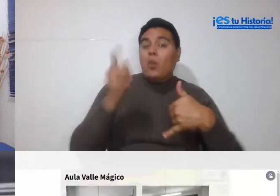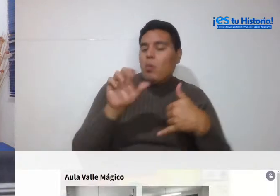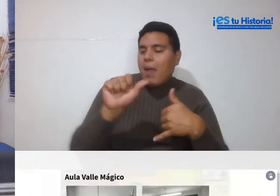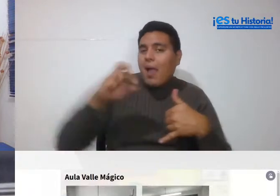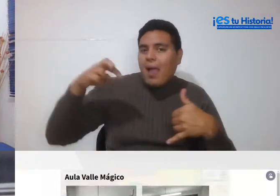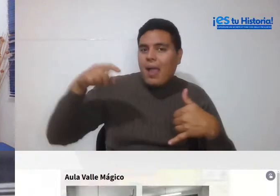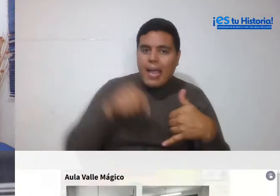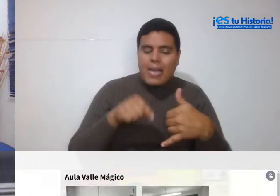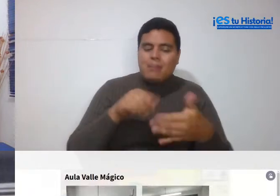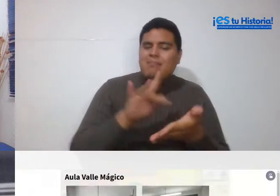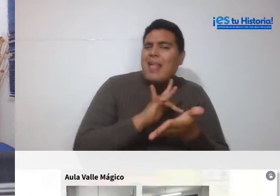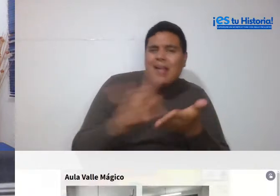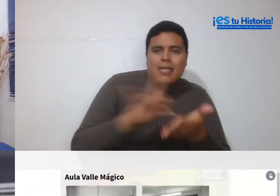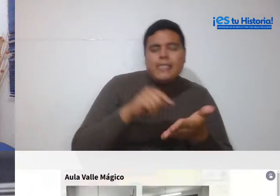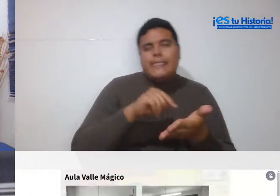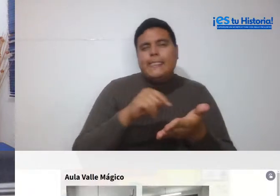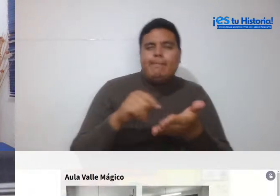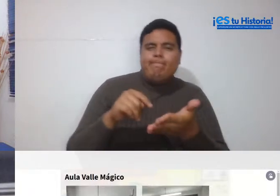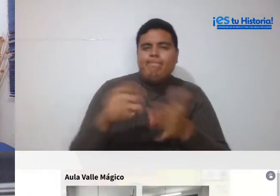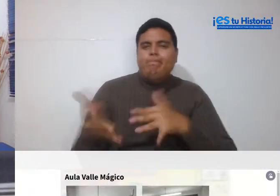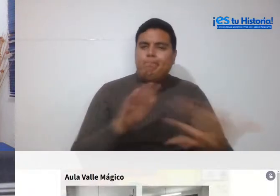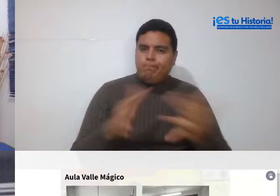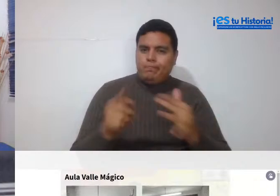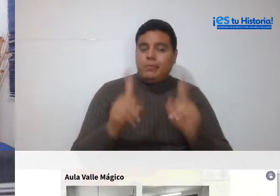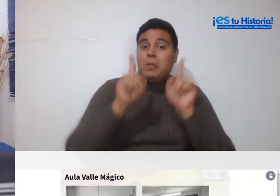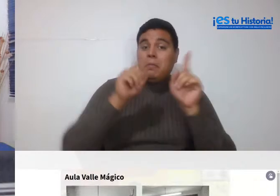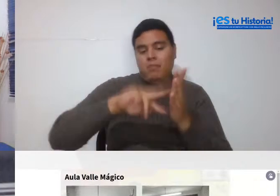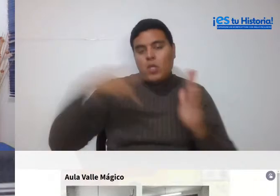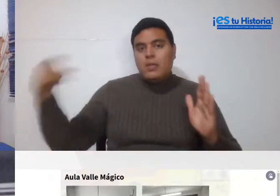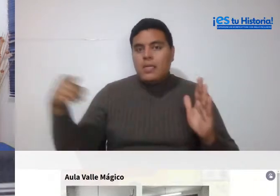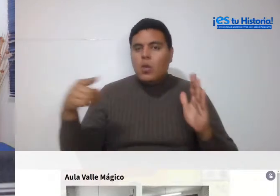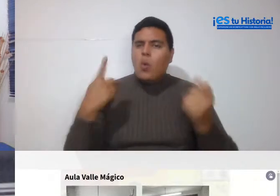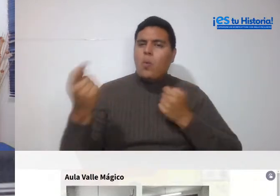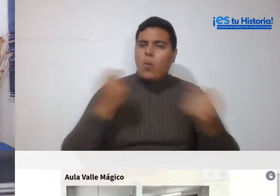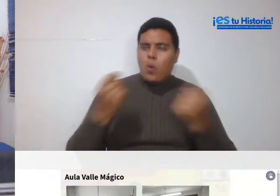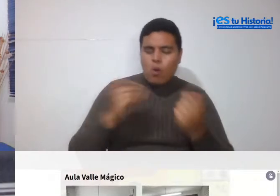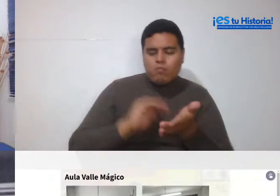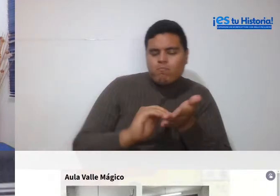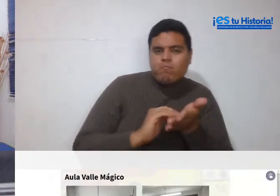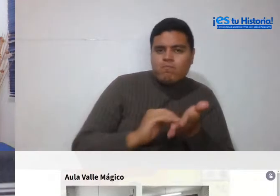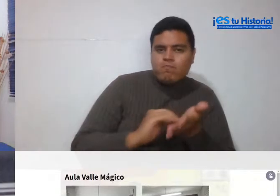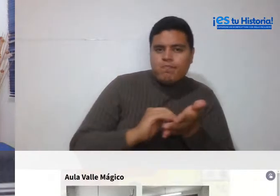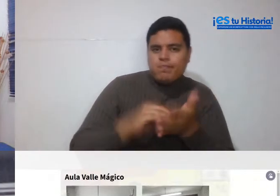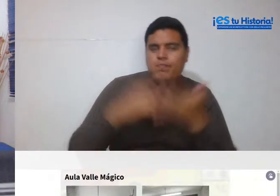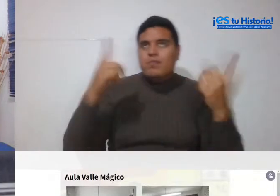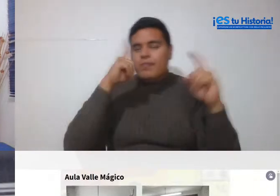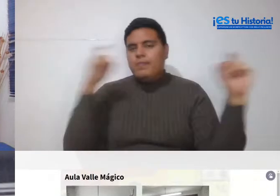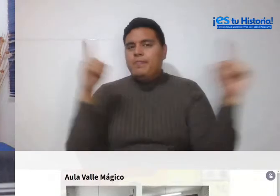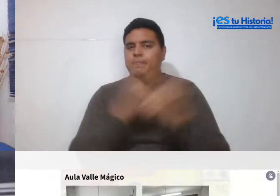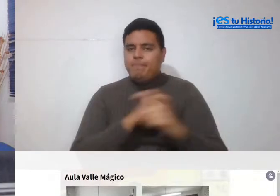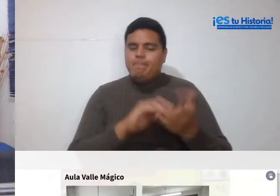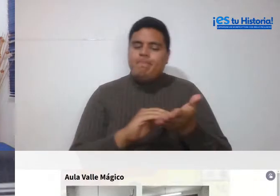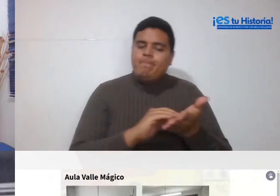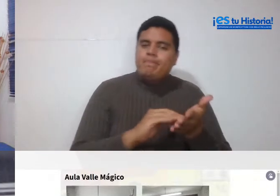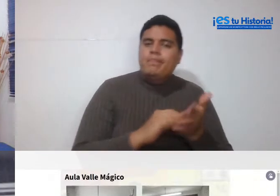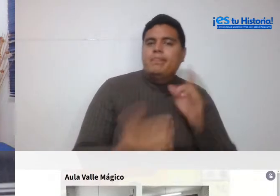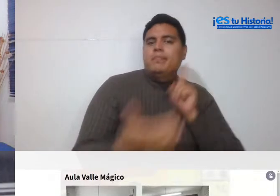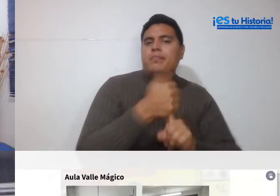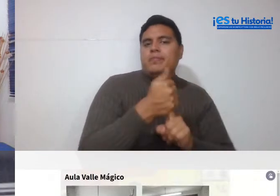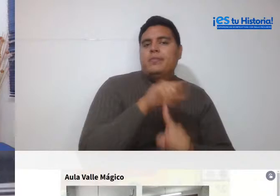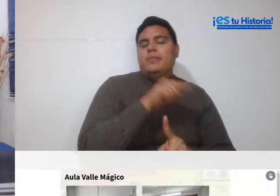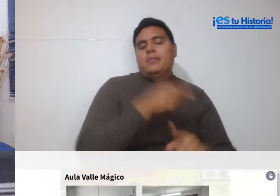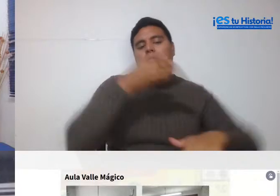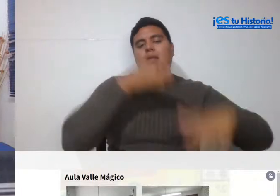allí. Pero entonces son elementos tecnológicos que hay que entrar a solucionar, buscar la solución a ello y poder acceder al